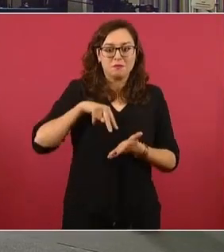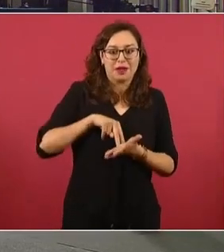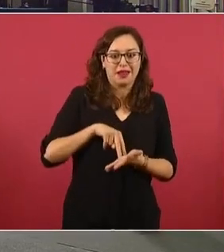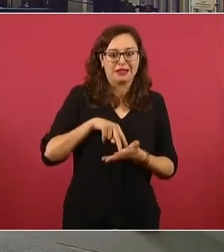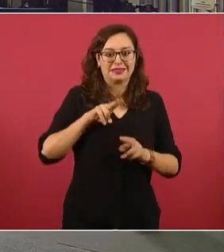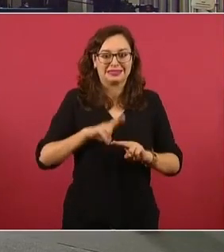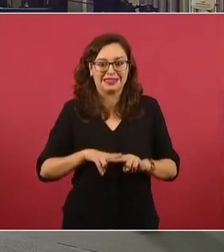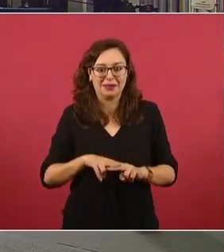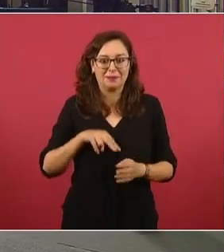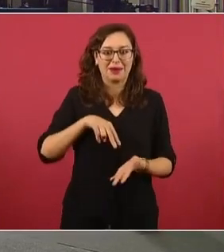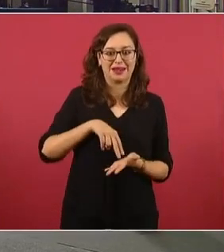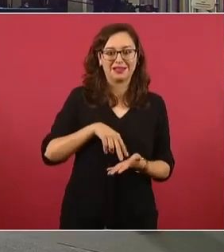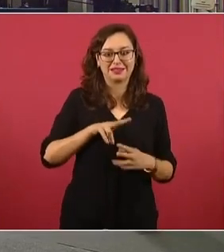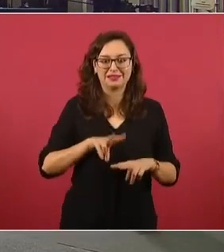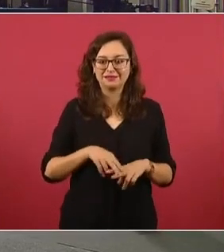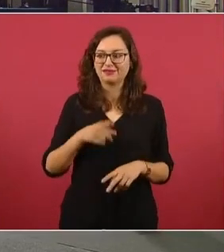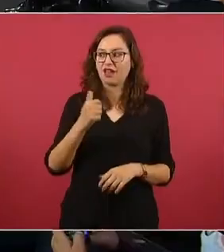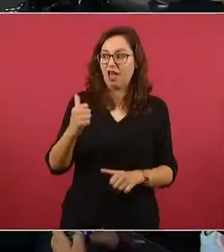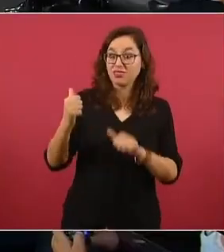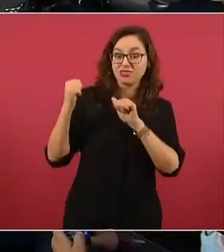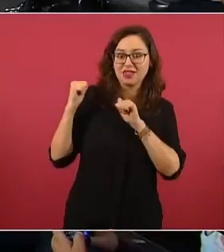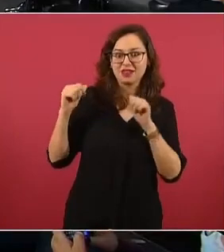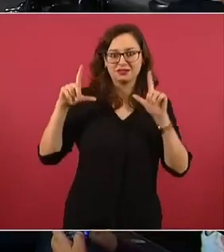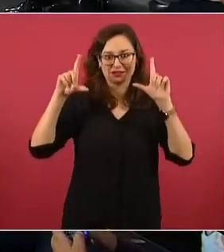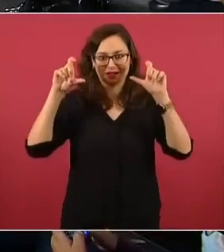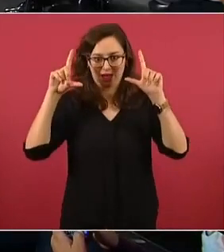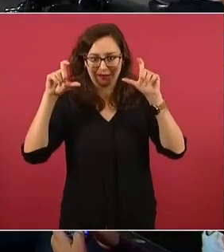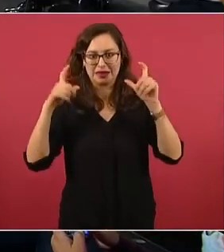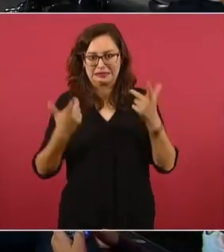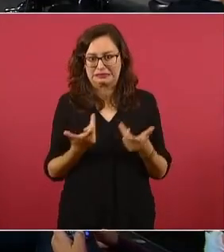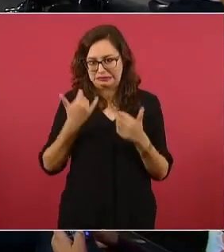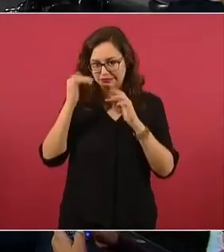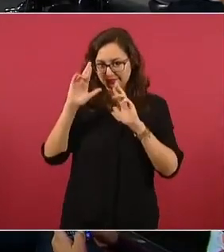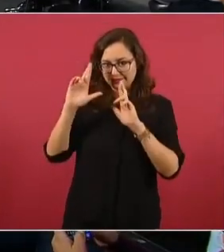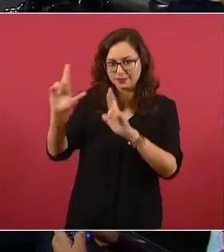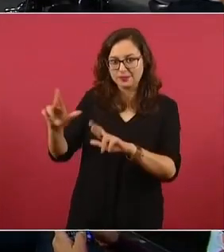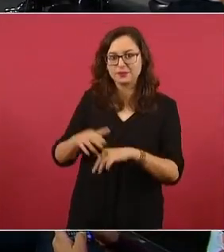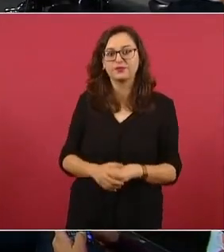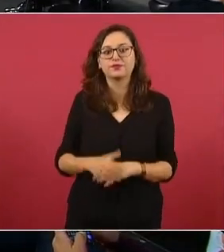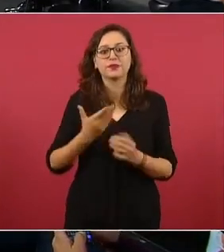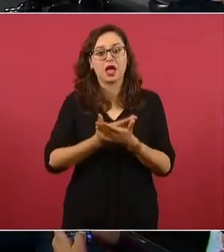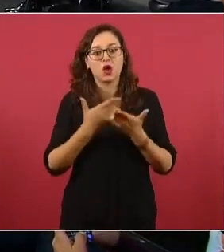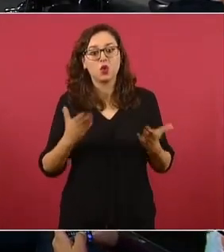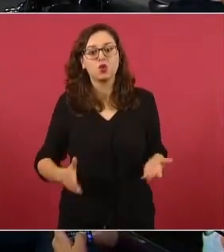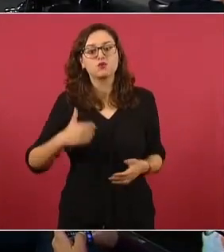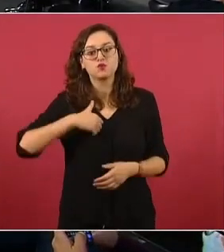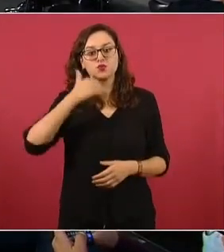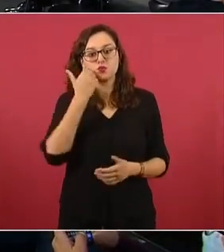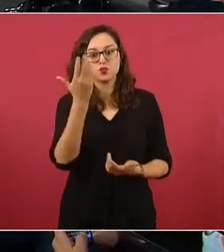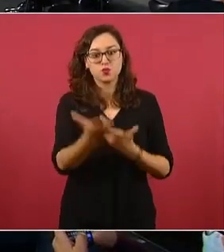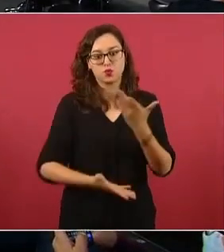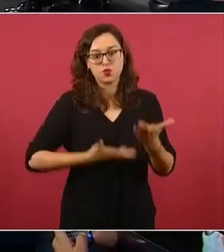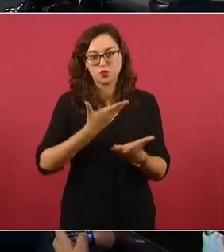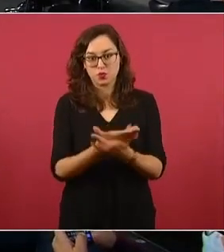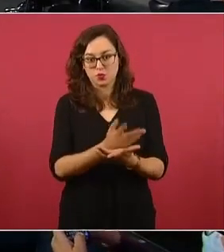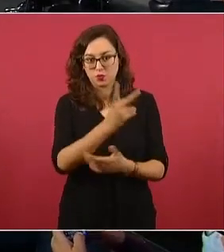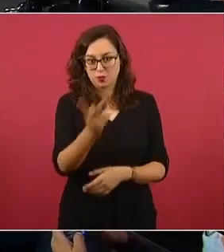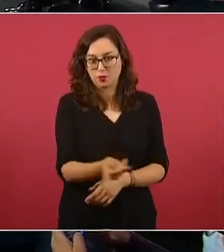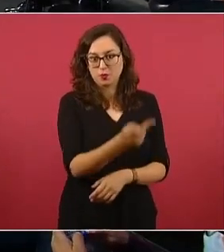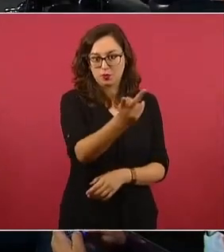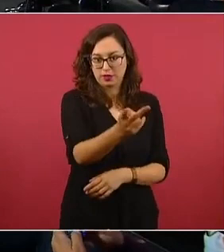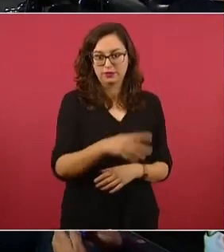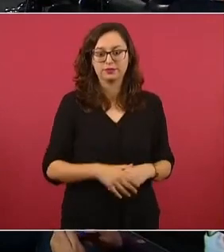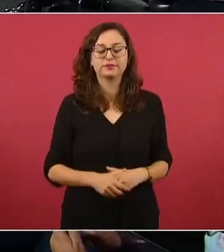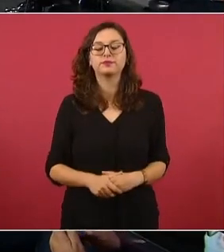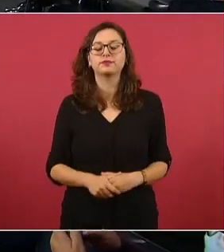en las cámaras, con mucho respeto. Ahora sí los planteamientos, presidente. Ayer un colega, sin tratar de